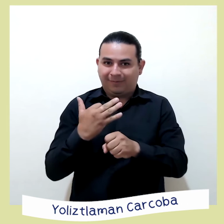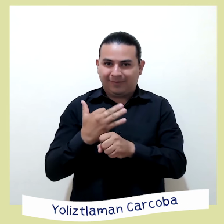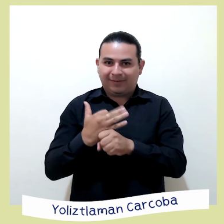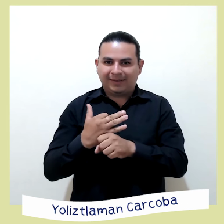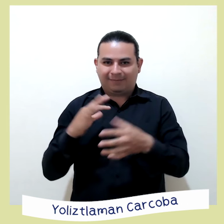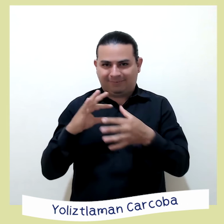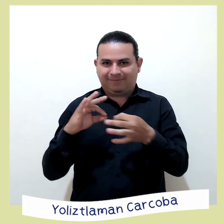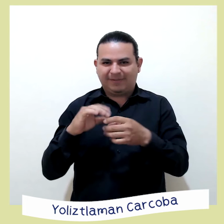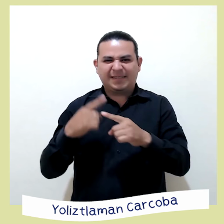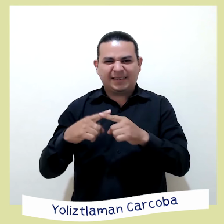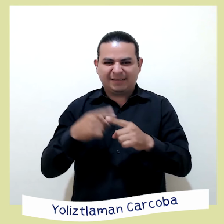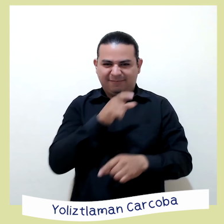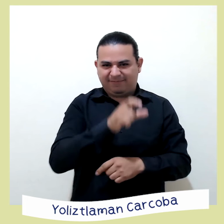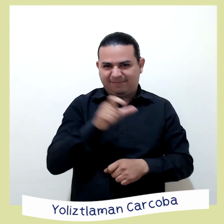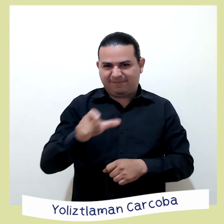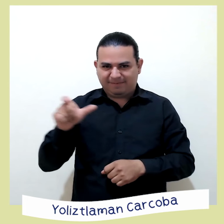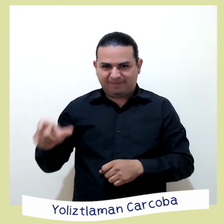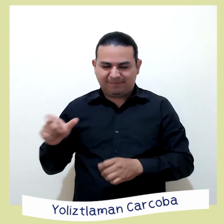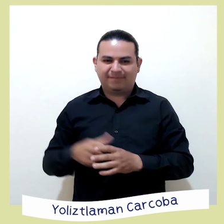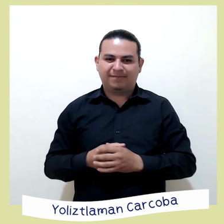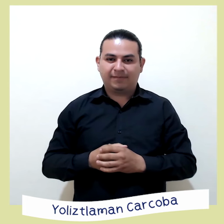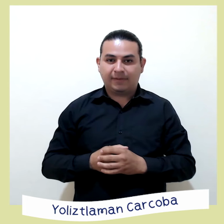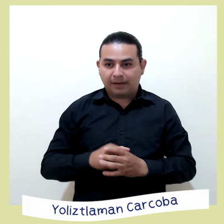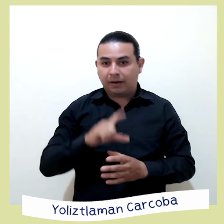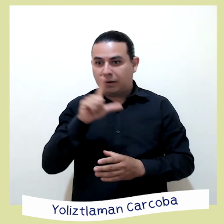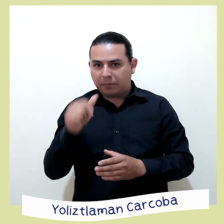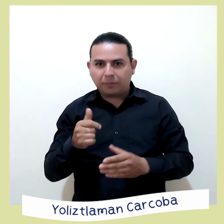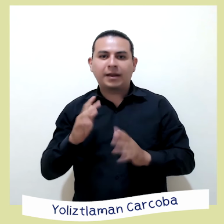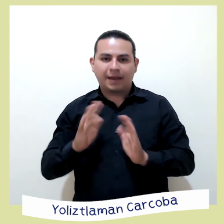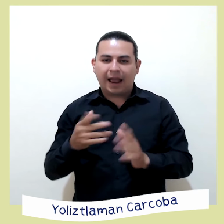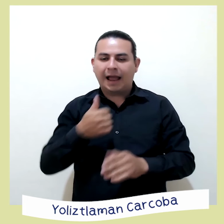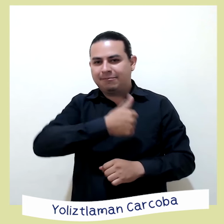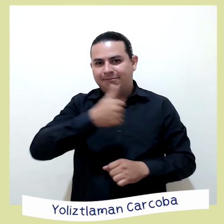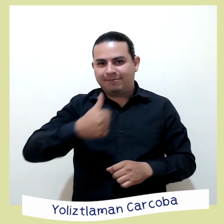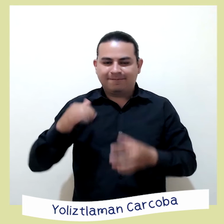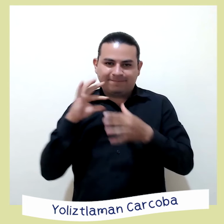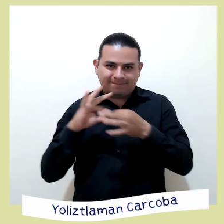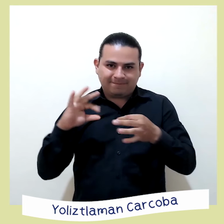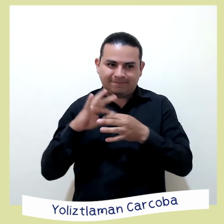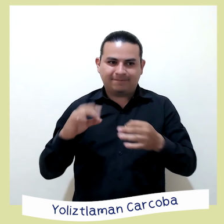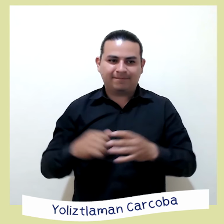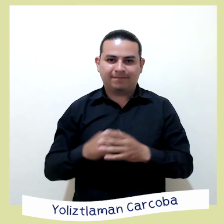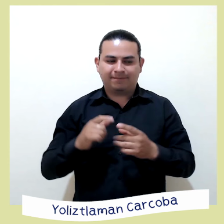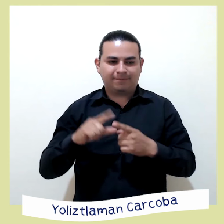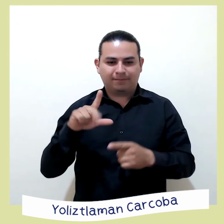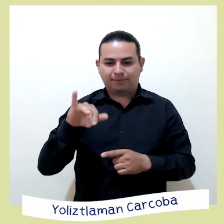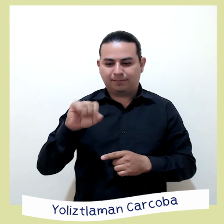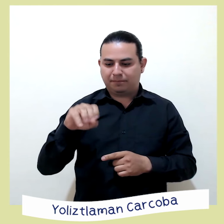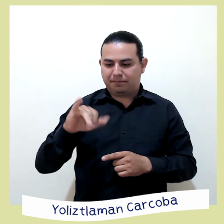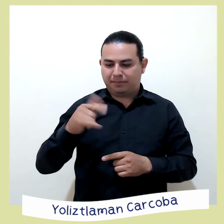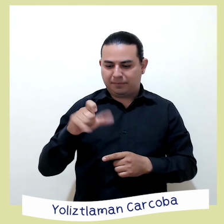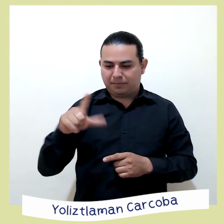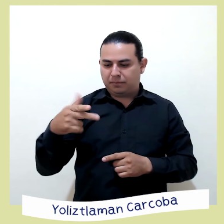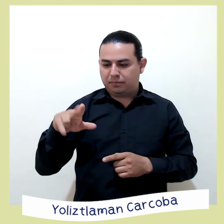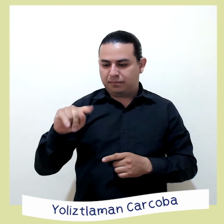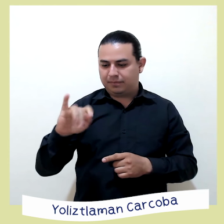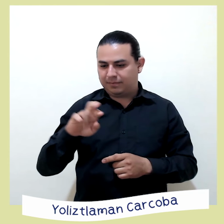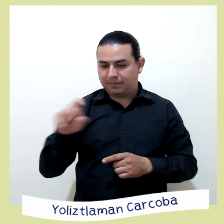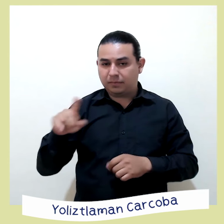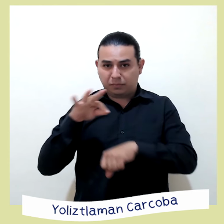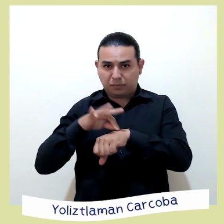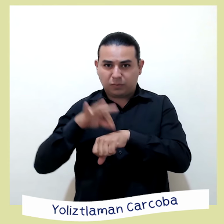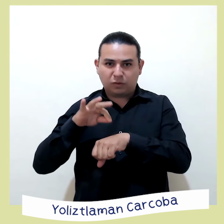quienes estamos en esa etapa de la vida. Y para hablar de este tema, tenemos el honor de tener a tres personas invitadas muy